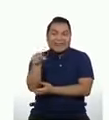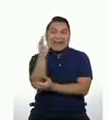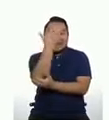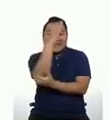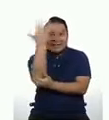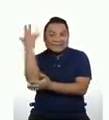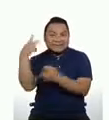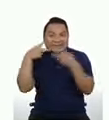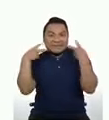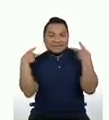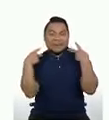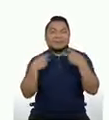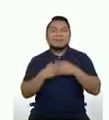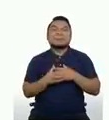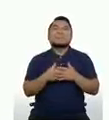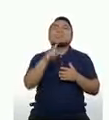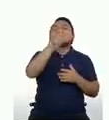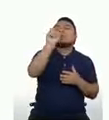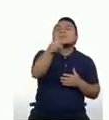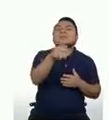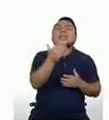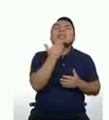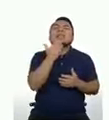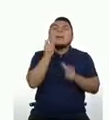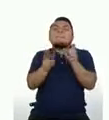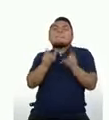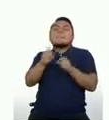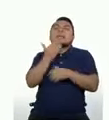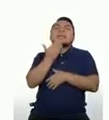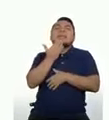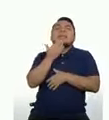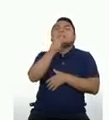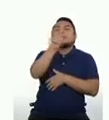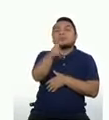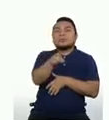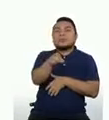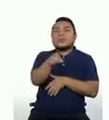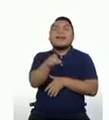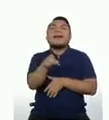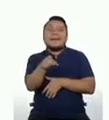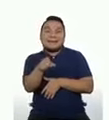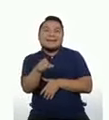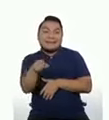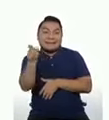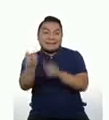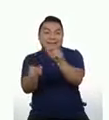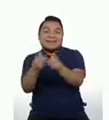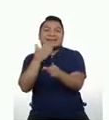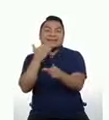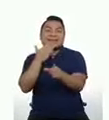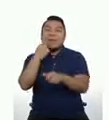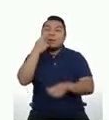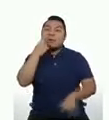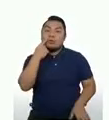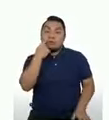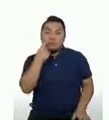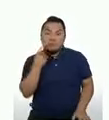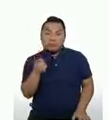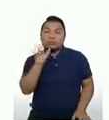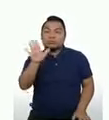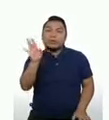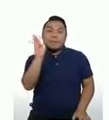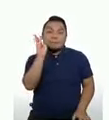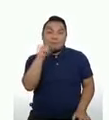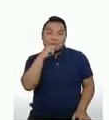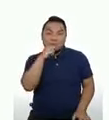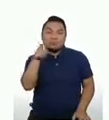selva. ¿Quiénes son los personajes? Los personajes son un hombre, su